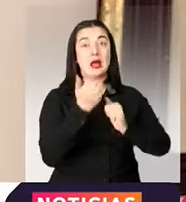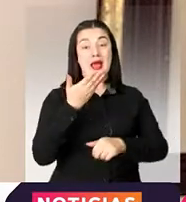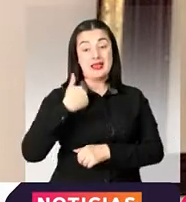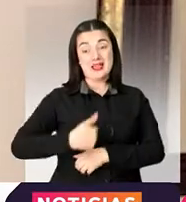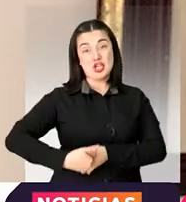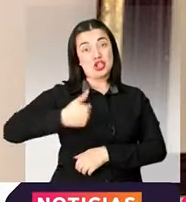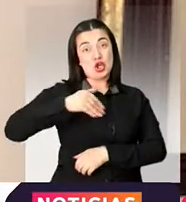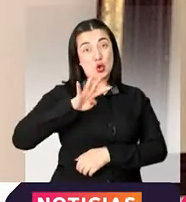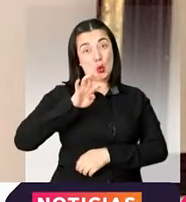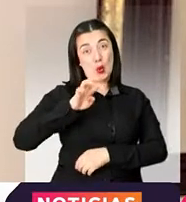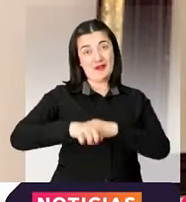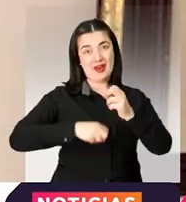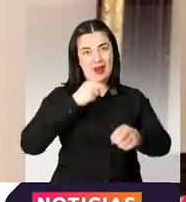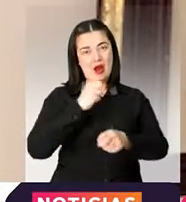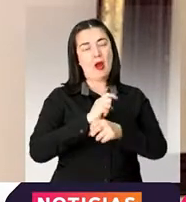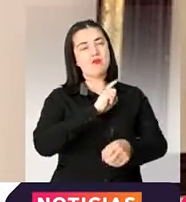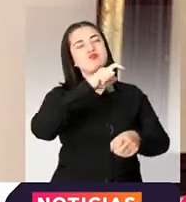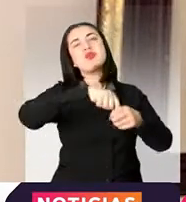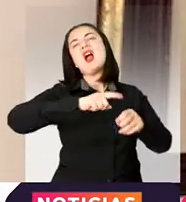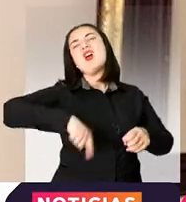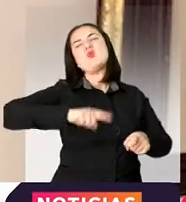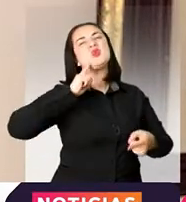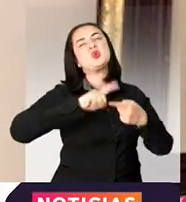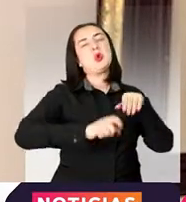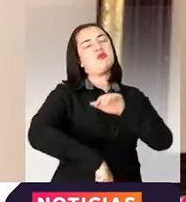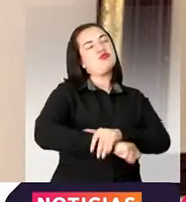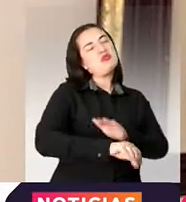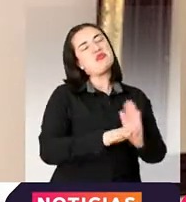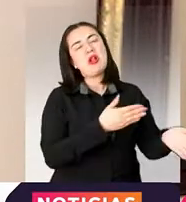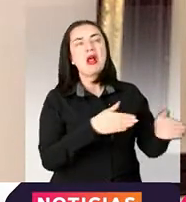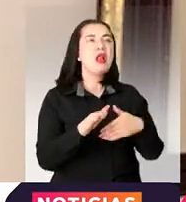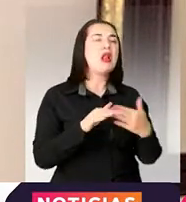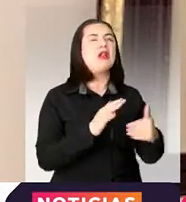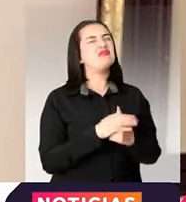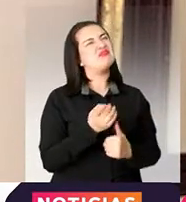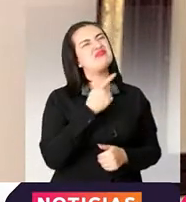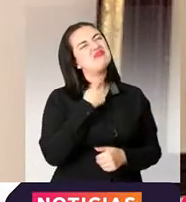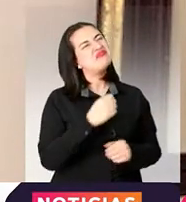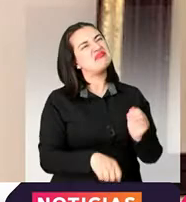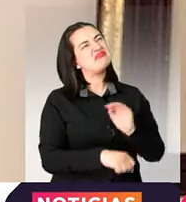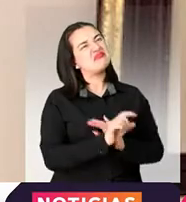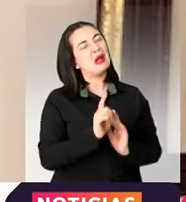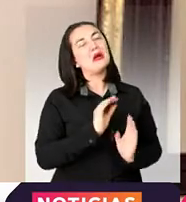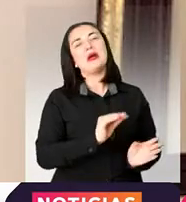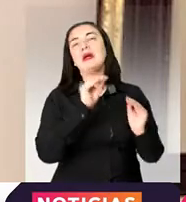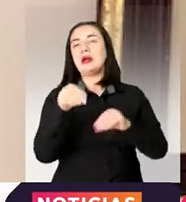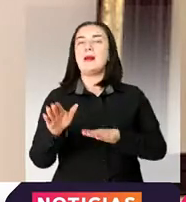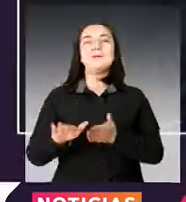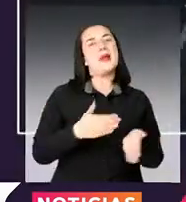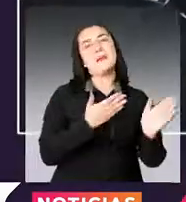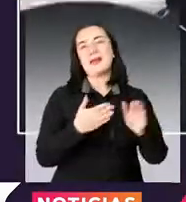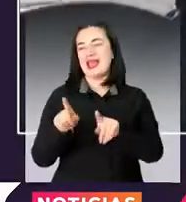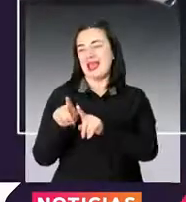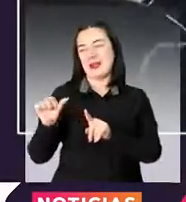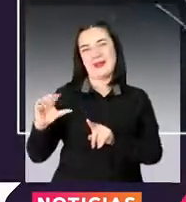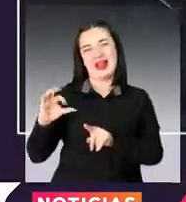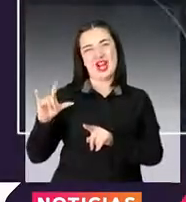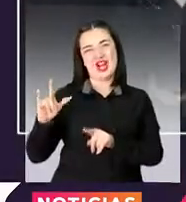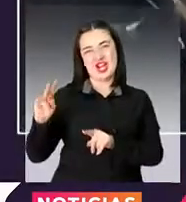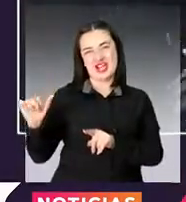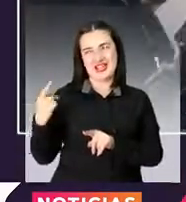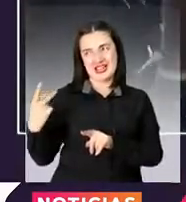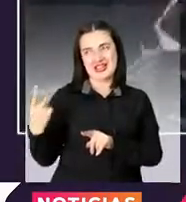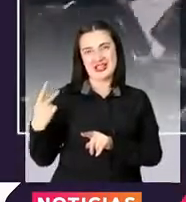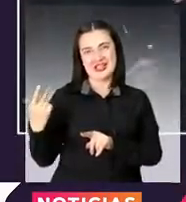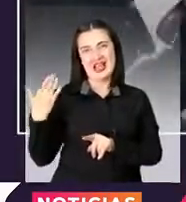9 años ingresamos a una escuela de fútbol, luego no me gustaba el fútbol, ingresamos a patinar con mi hermana Carolina, que en ese entonces